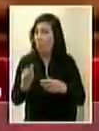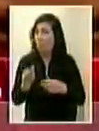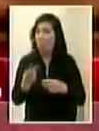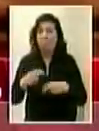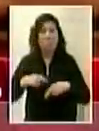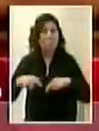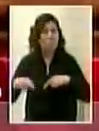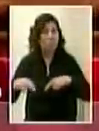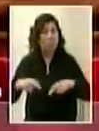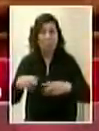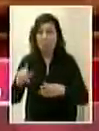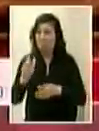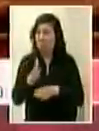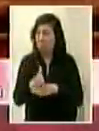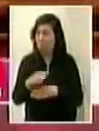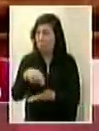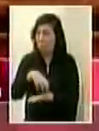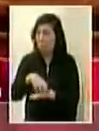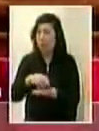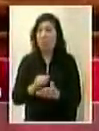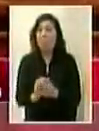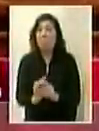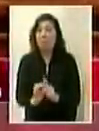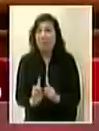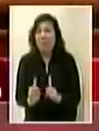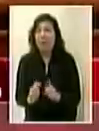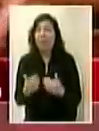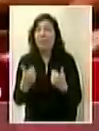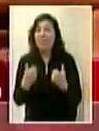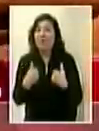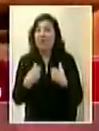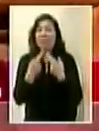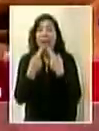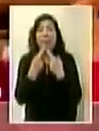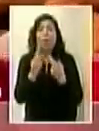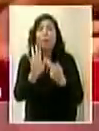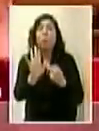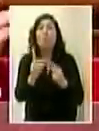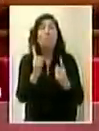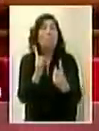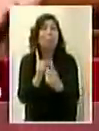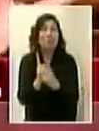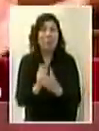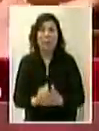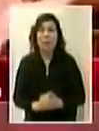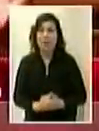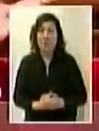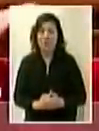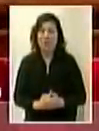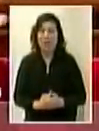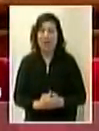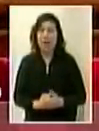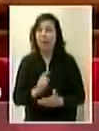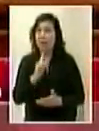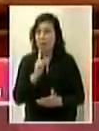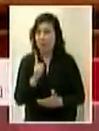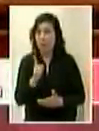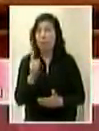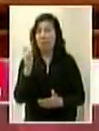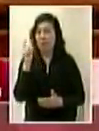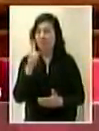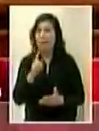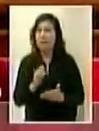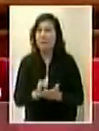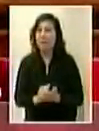ciudad, caminan por el pueblo y tienen que responder a su elector. O sea, es una situación